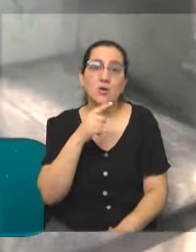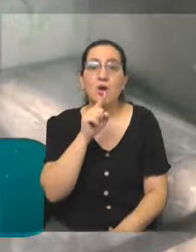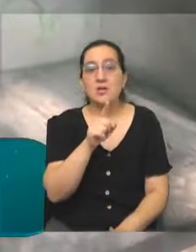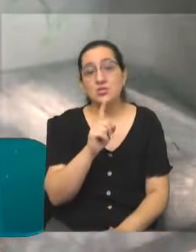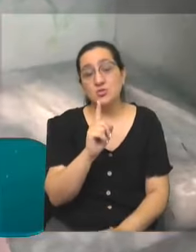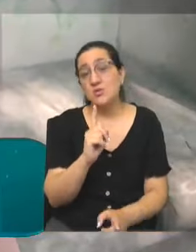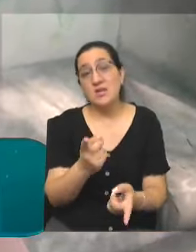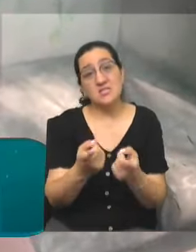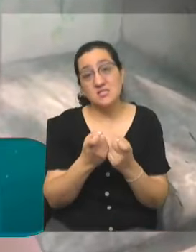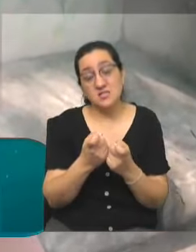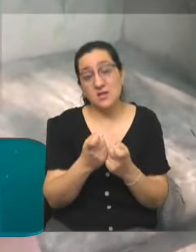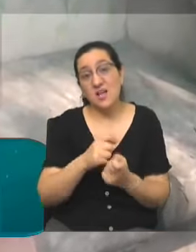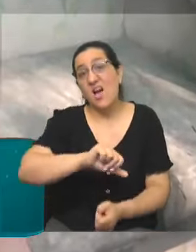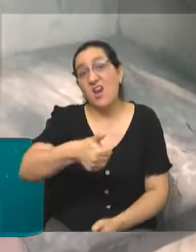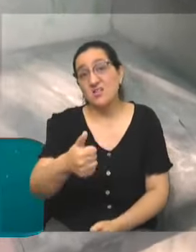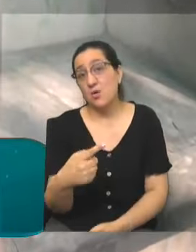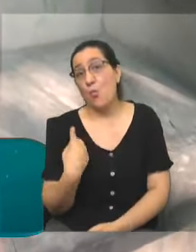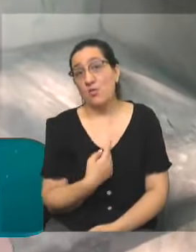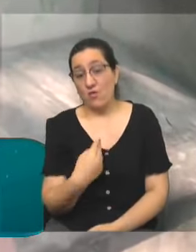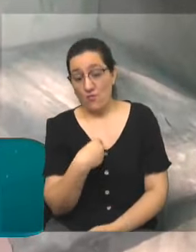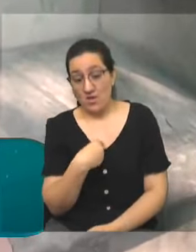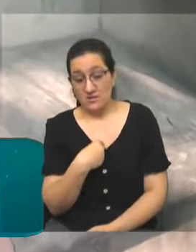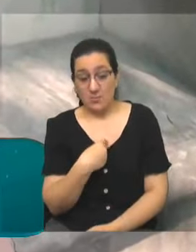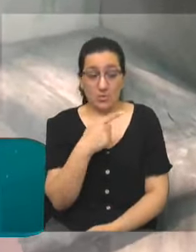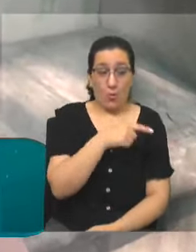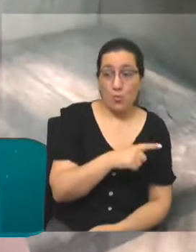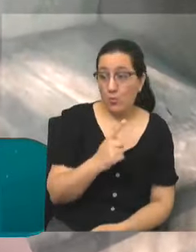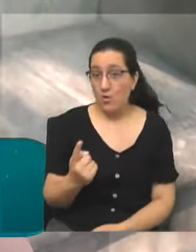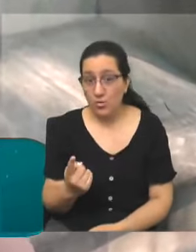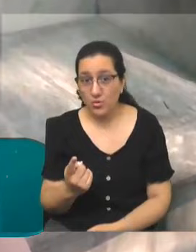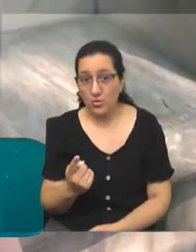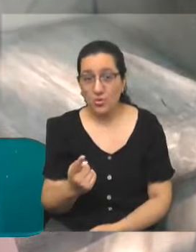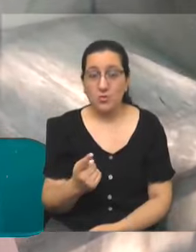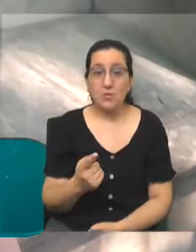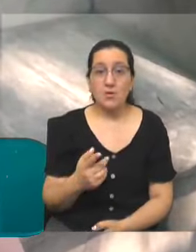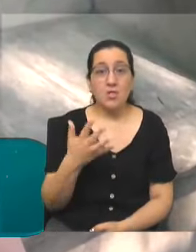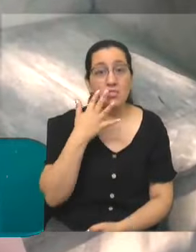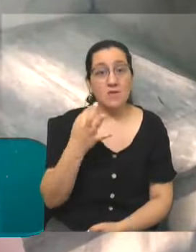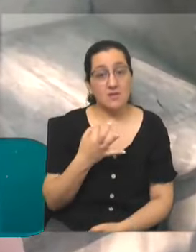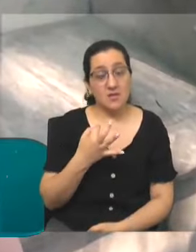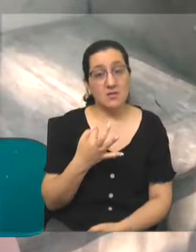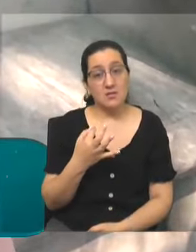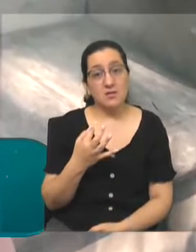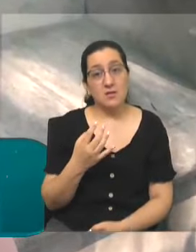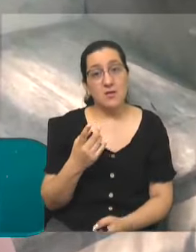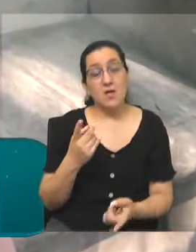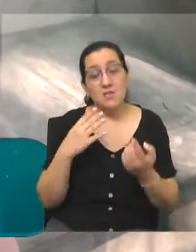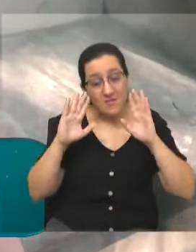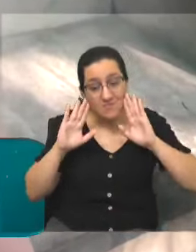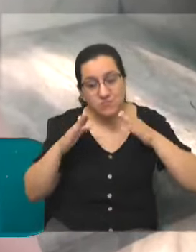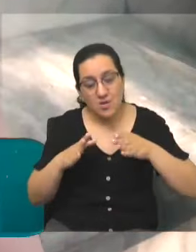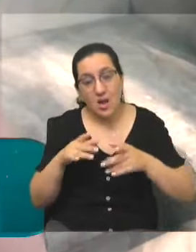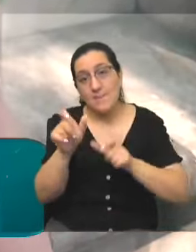tener que ganar la confianza nuestra. Porque tanto uno como el otro, yo creo que realmente tienen que inclinarse al pueblo, a